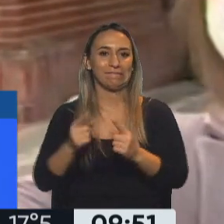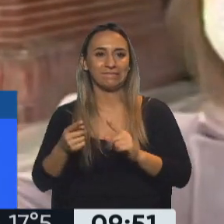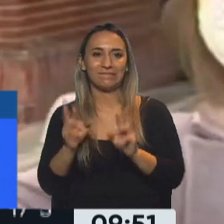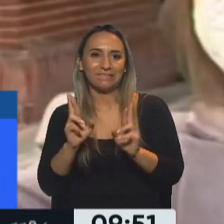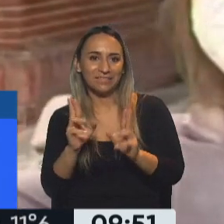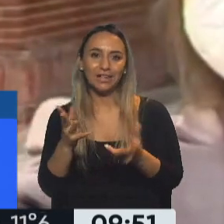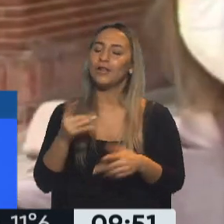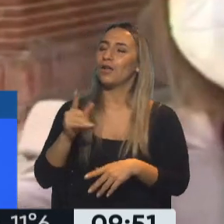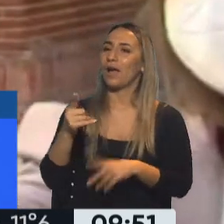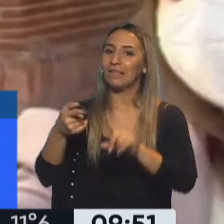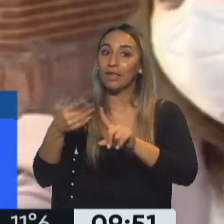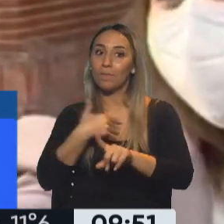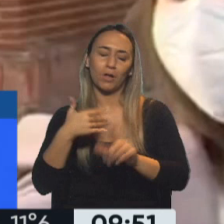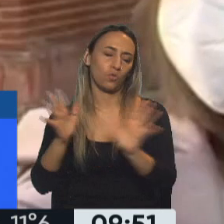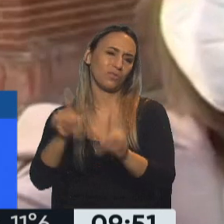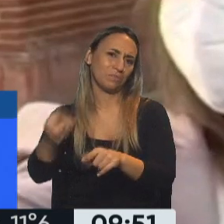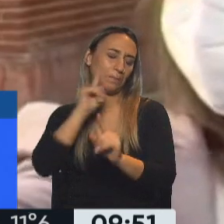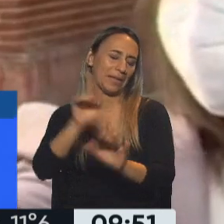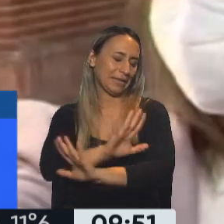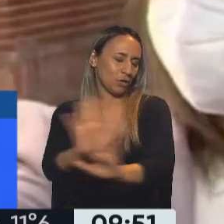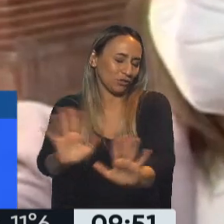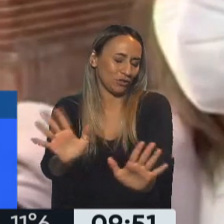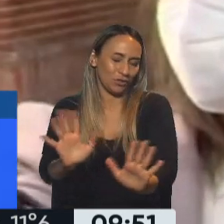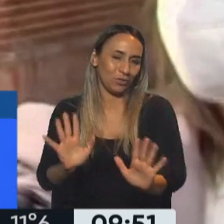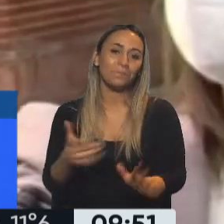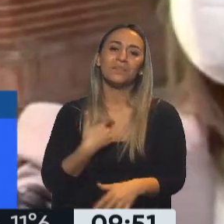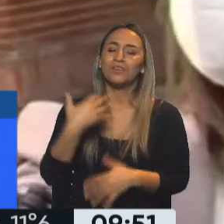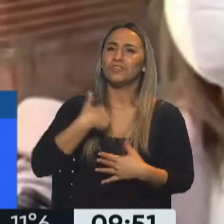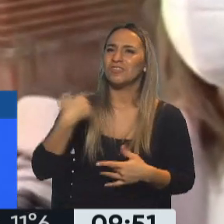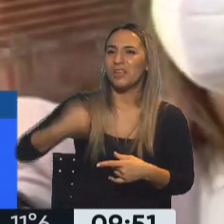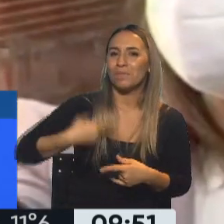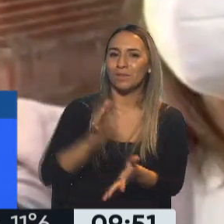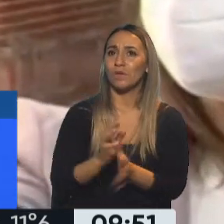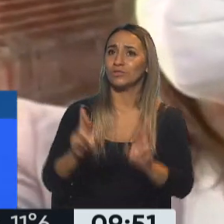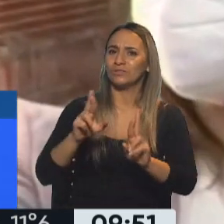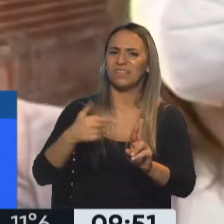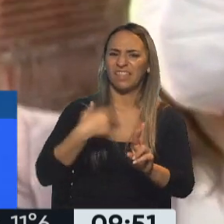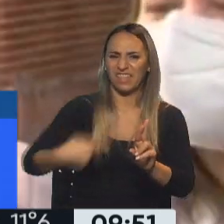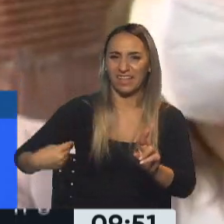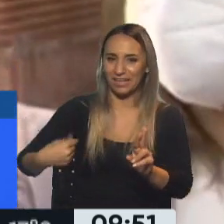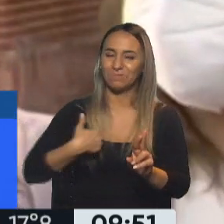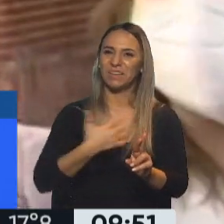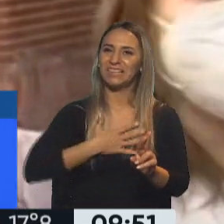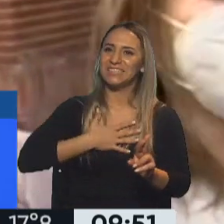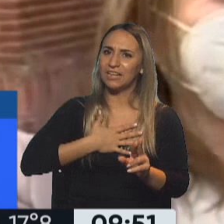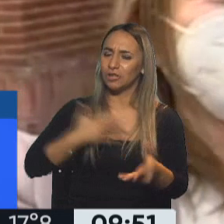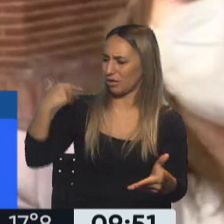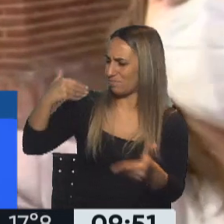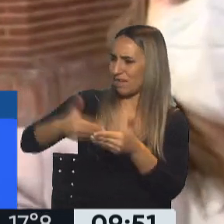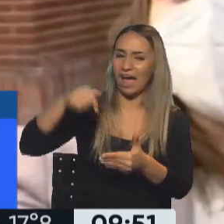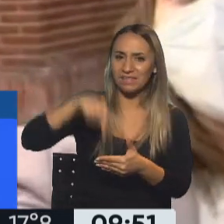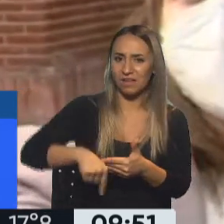media peligrosa. No, todavía no, todo tranquilo. No. La cábala es, por lo menos la mía, es sentir que hice todo lo